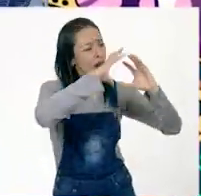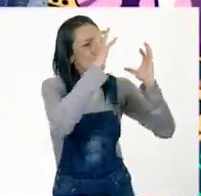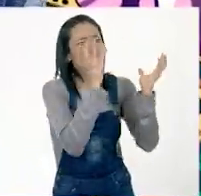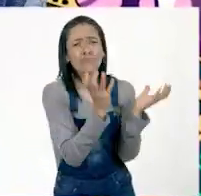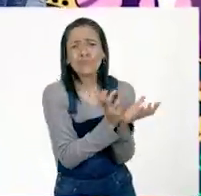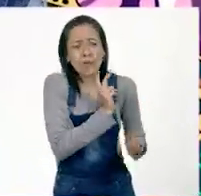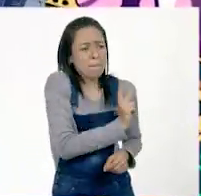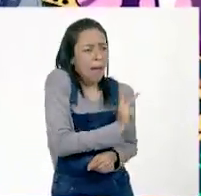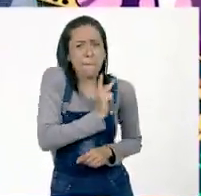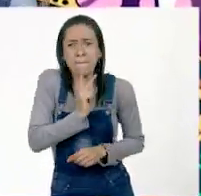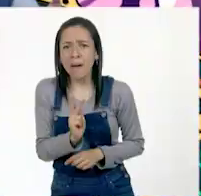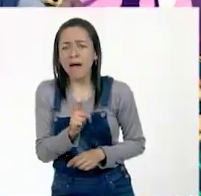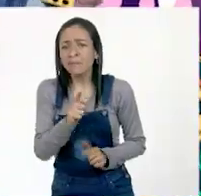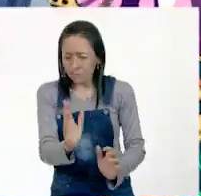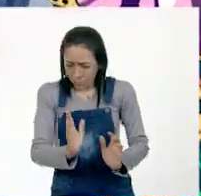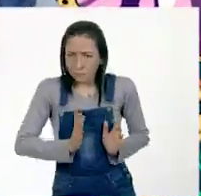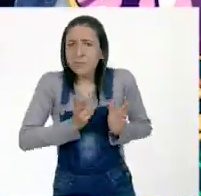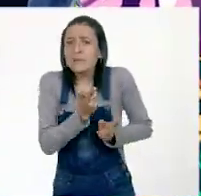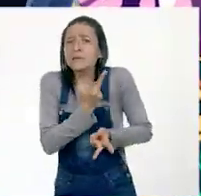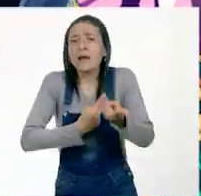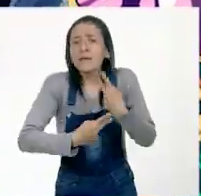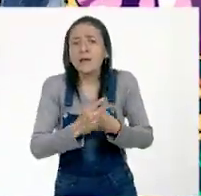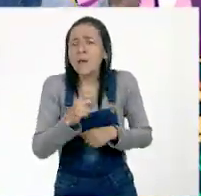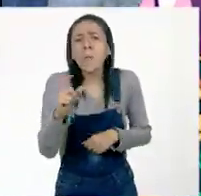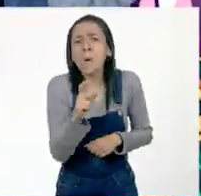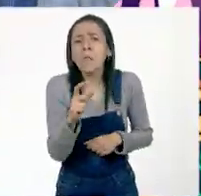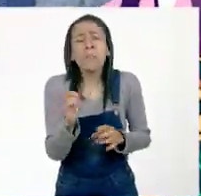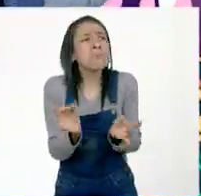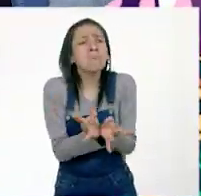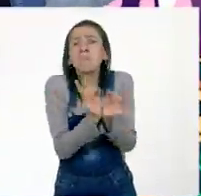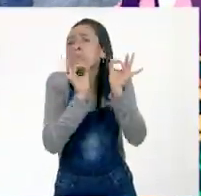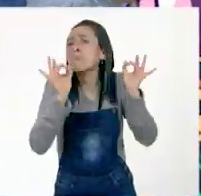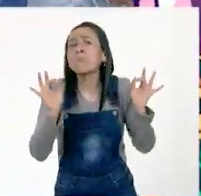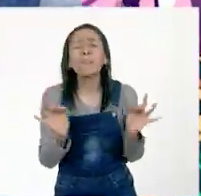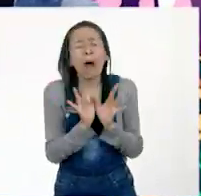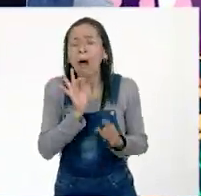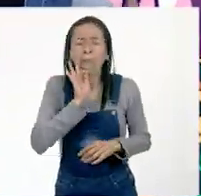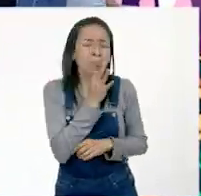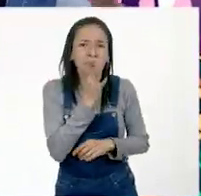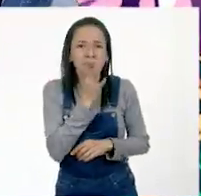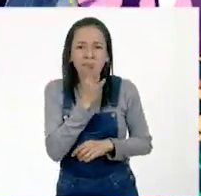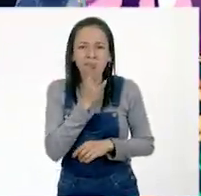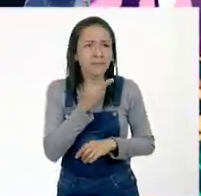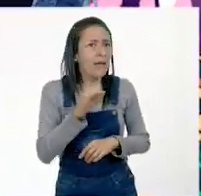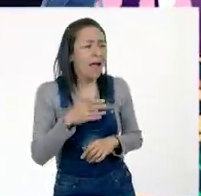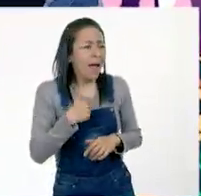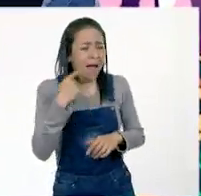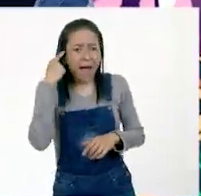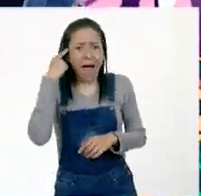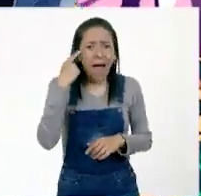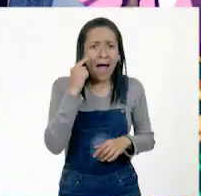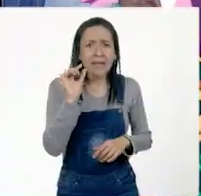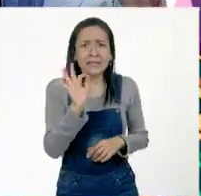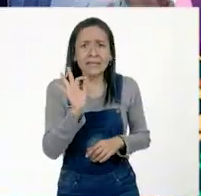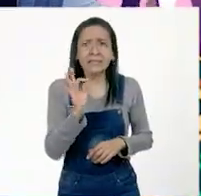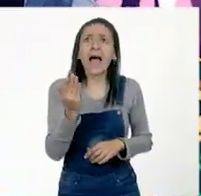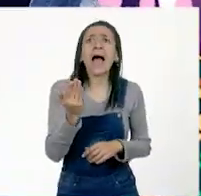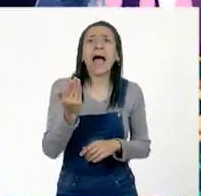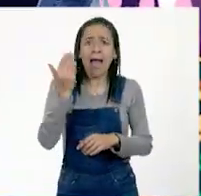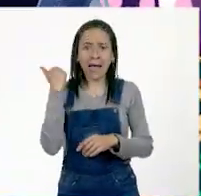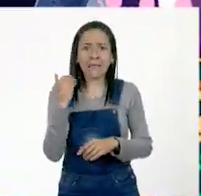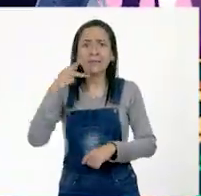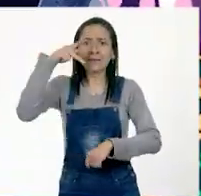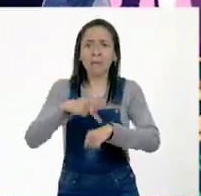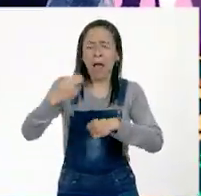el momento que menos te lo imaginas. ¡Ay, caray! Al parecer, la avería en la nave debido a la lluvia de